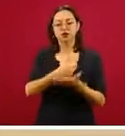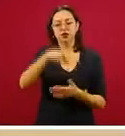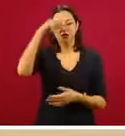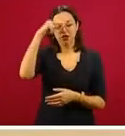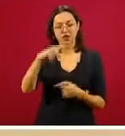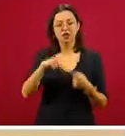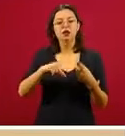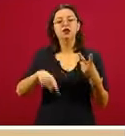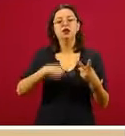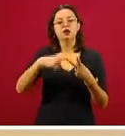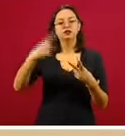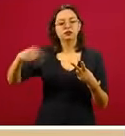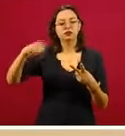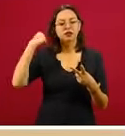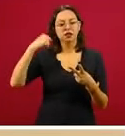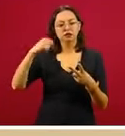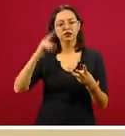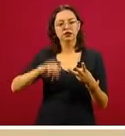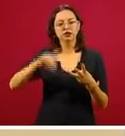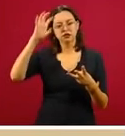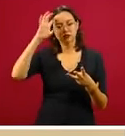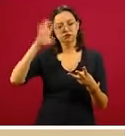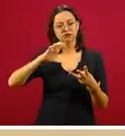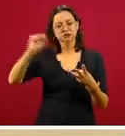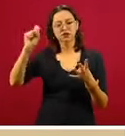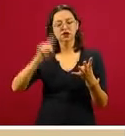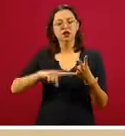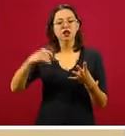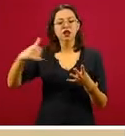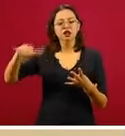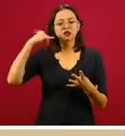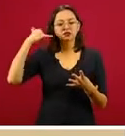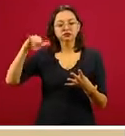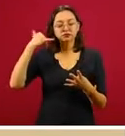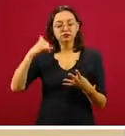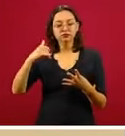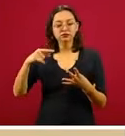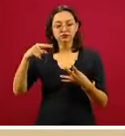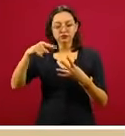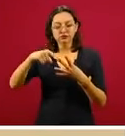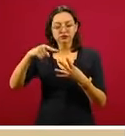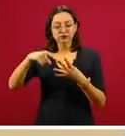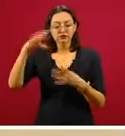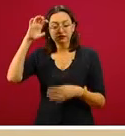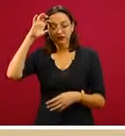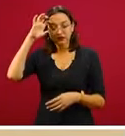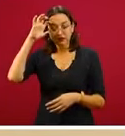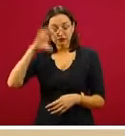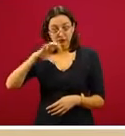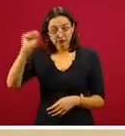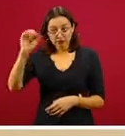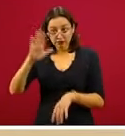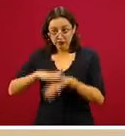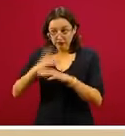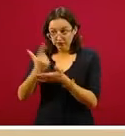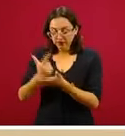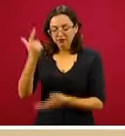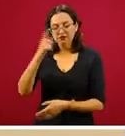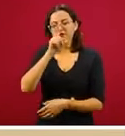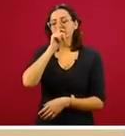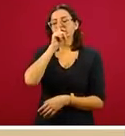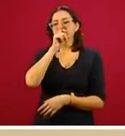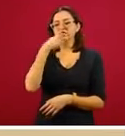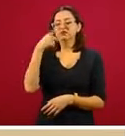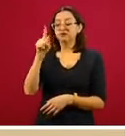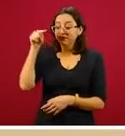a Tabasco, a Morelos y a Yucatán. Hago notar a Morelos no porque esté en un estado de alerta, sencillamente porque